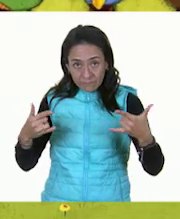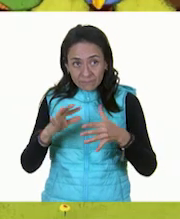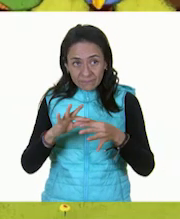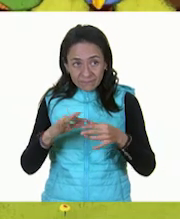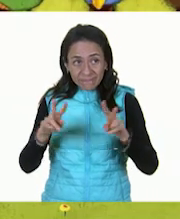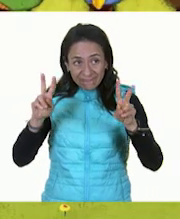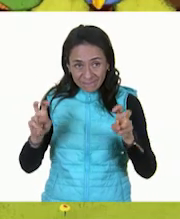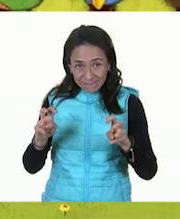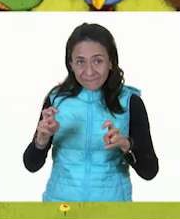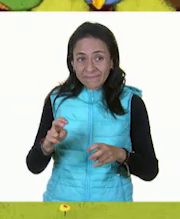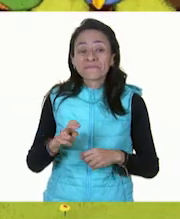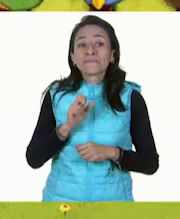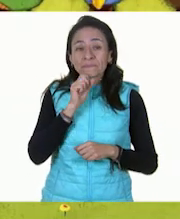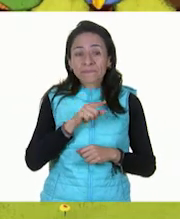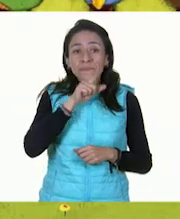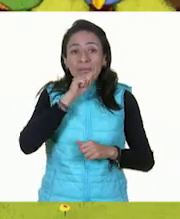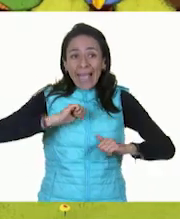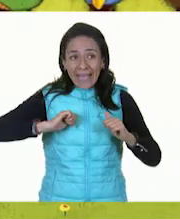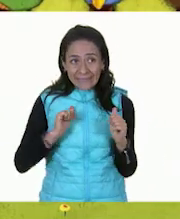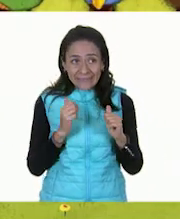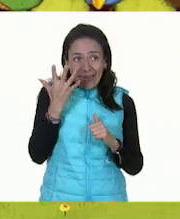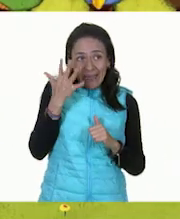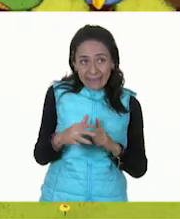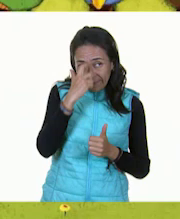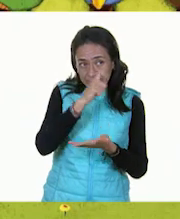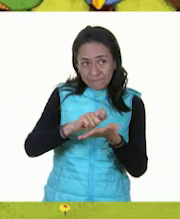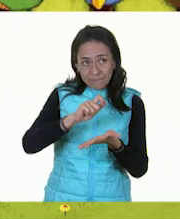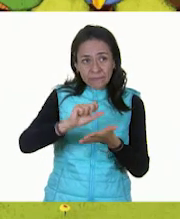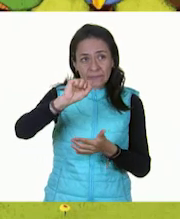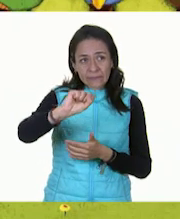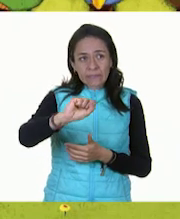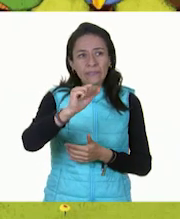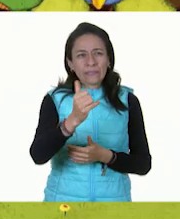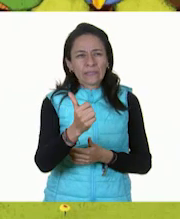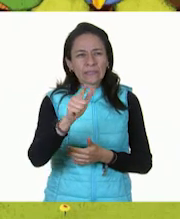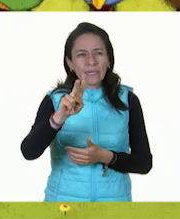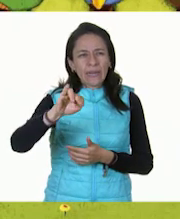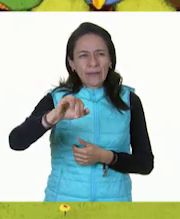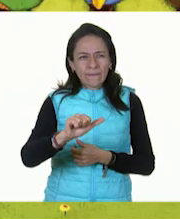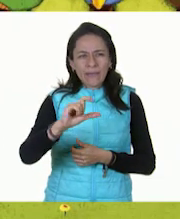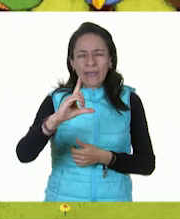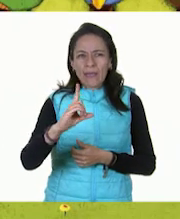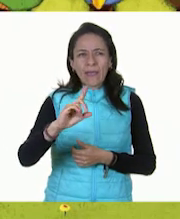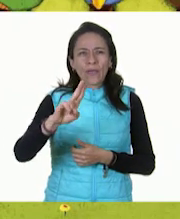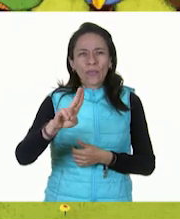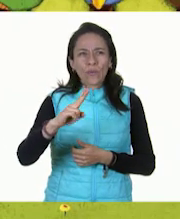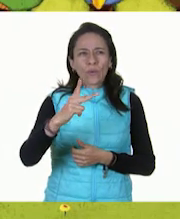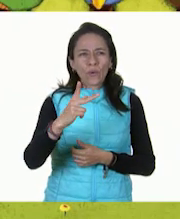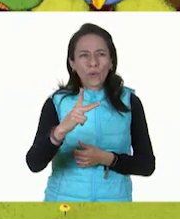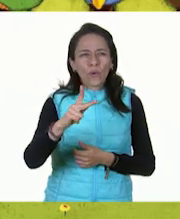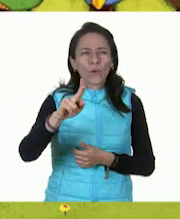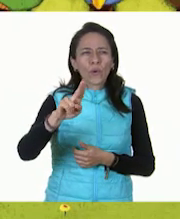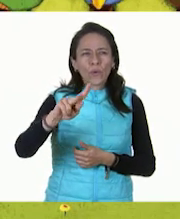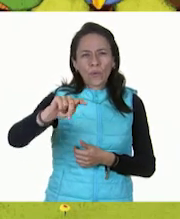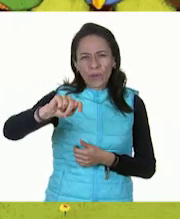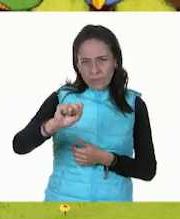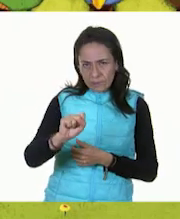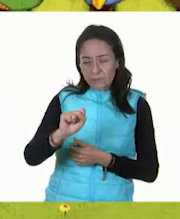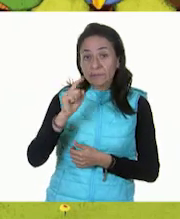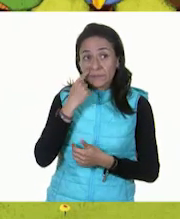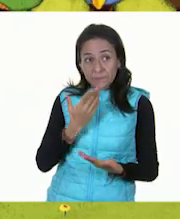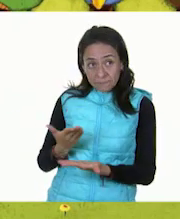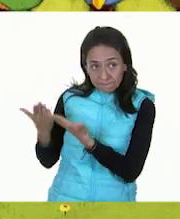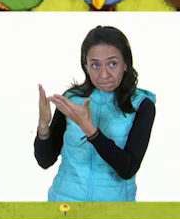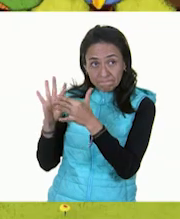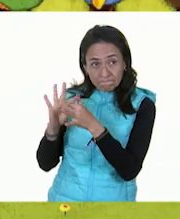10 gallinas y es de Silvia Dupuis. Y esta historia dice